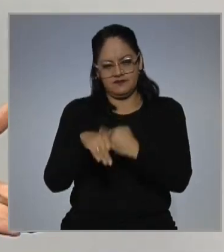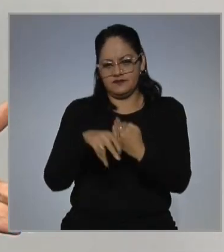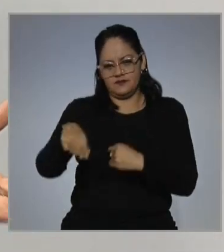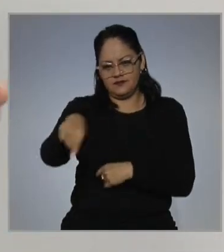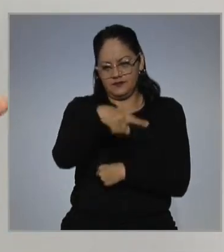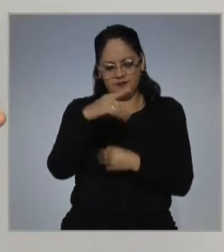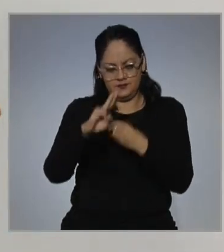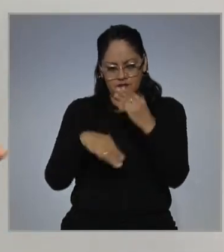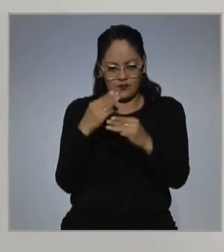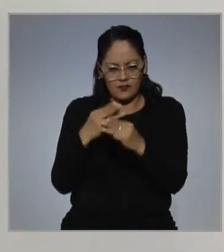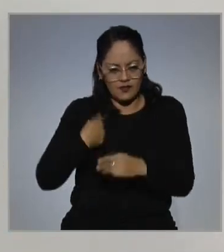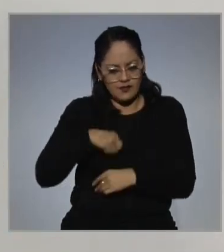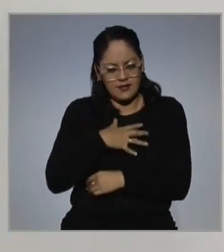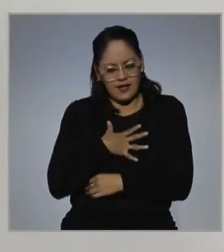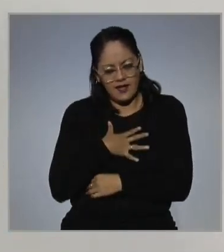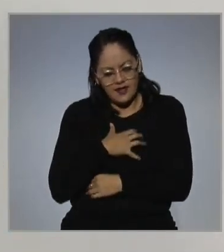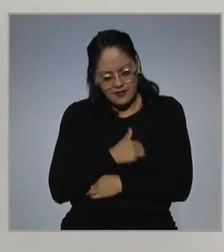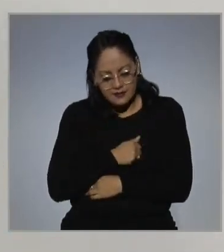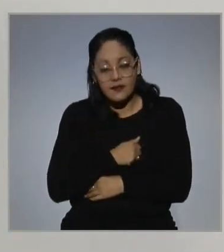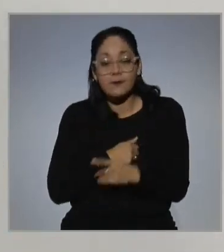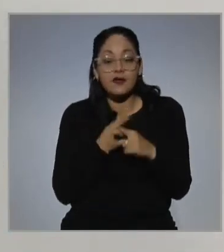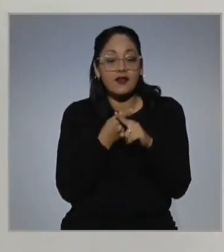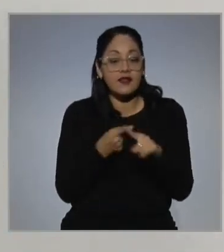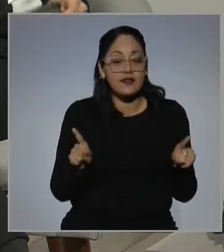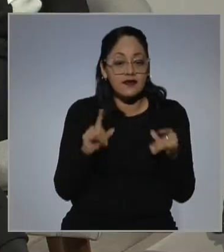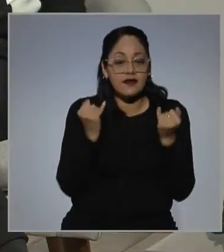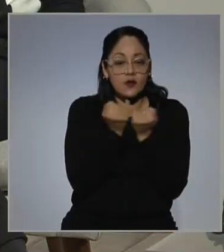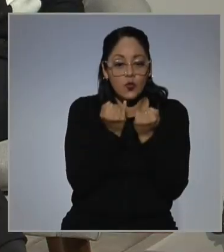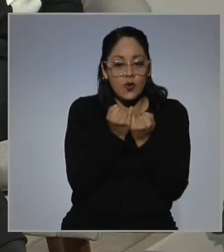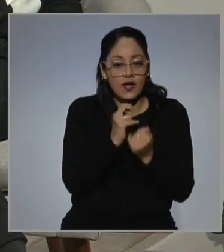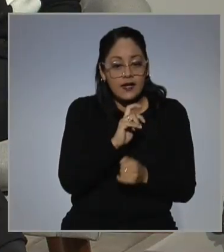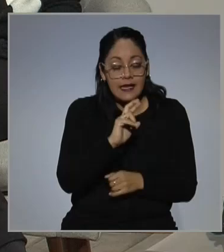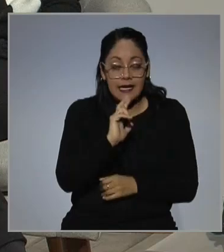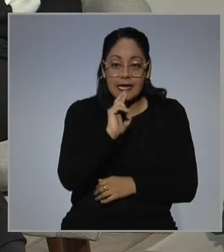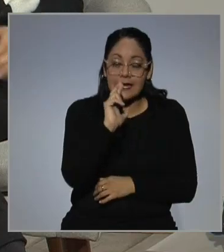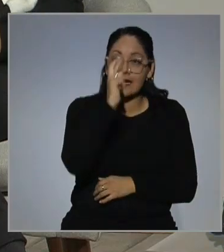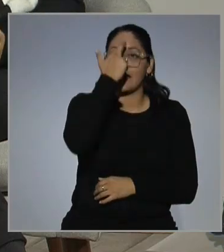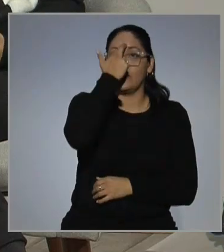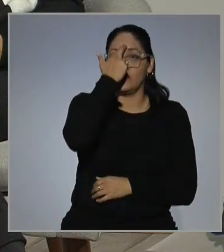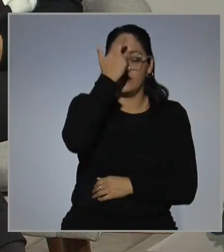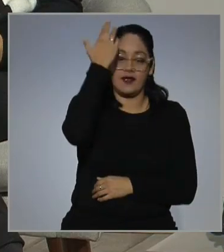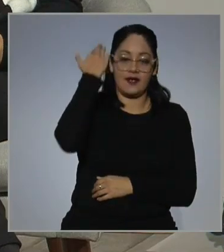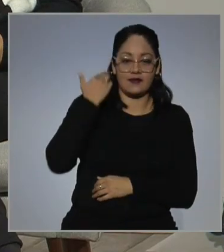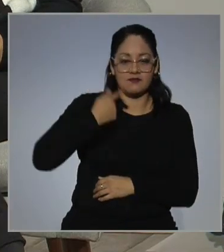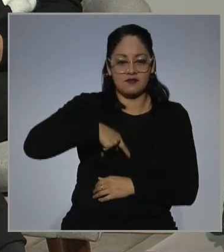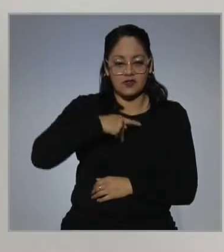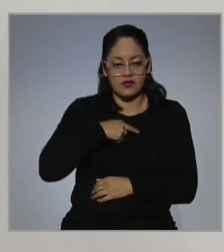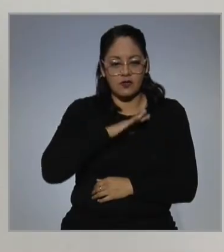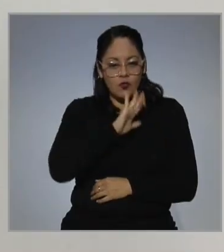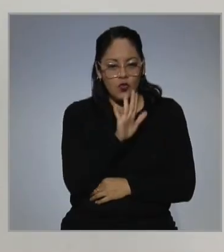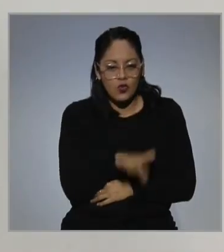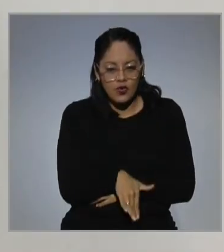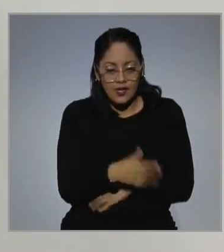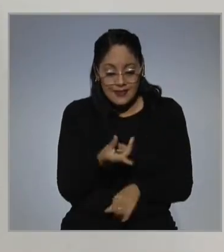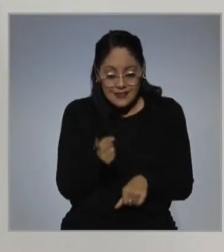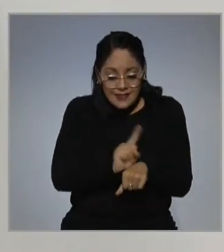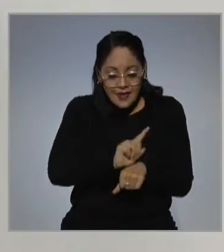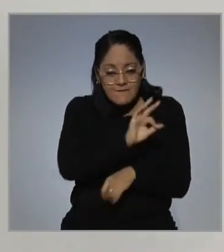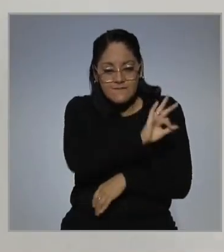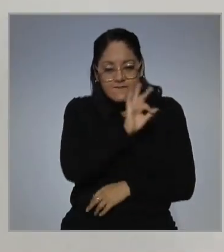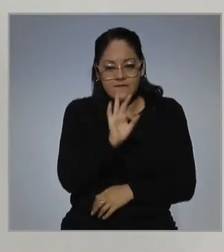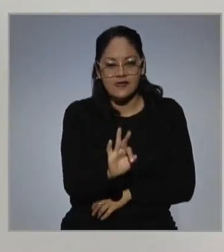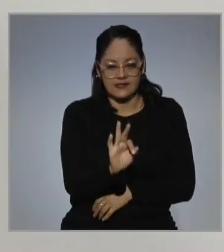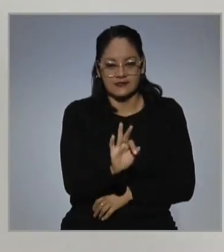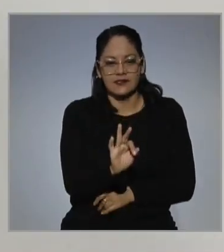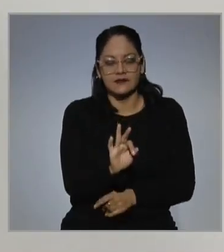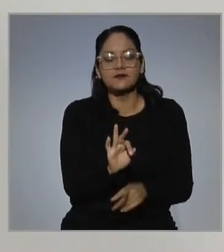el mundo sentimos, pero otra cosa es recordar a nuestros muertos en un día específico, ¿no? Y